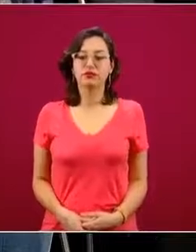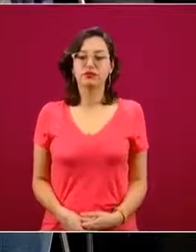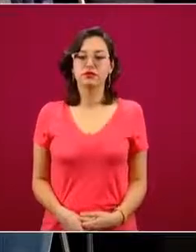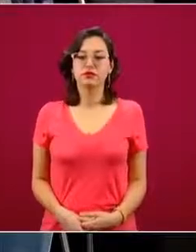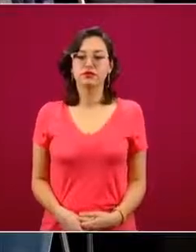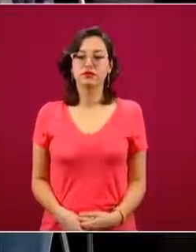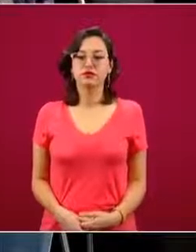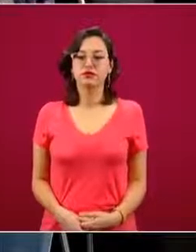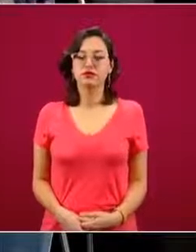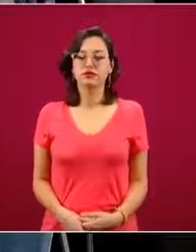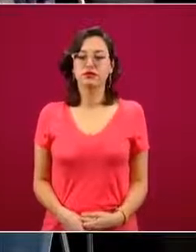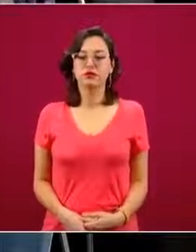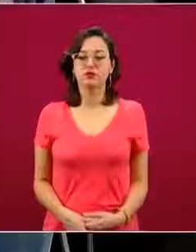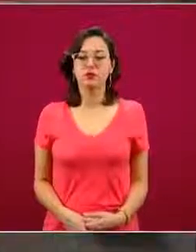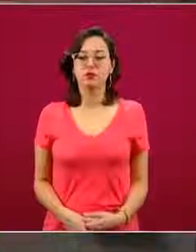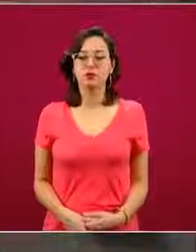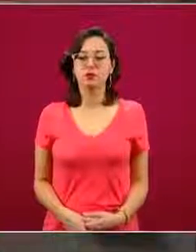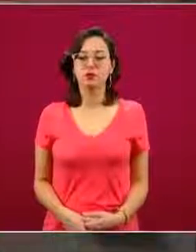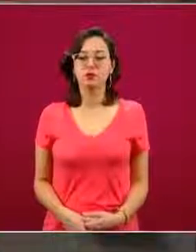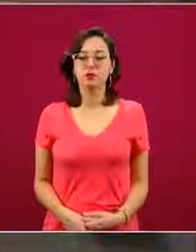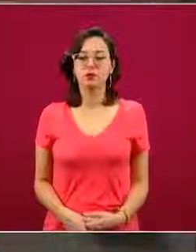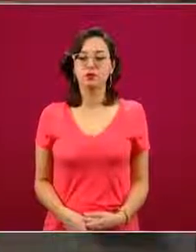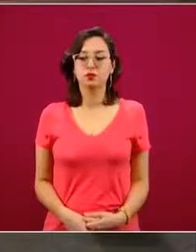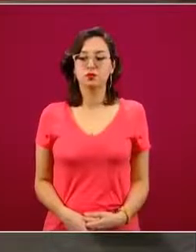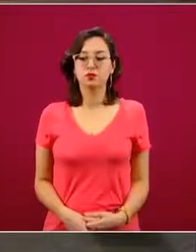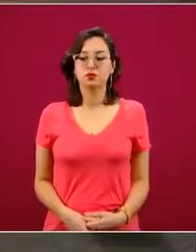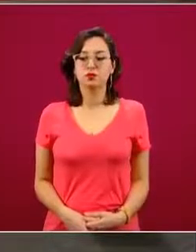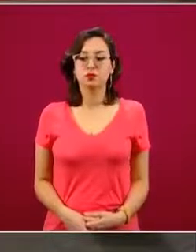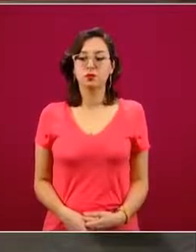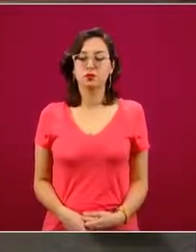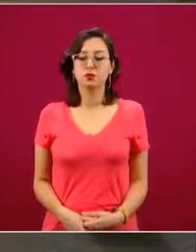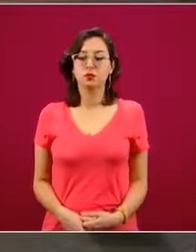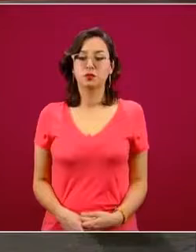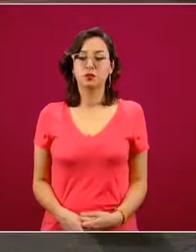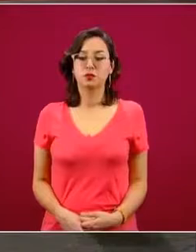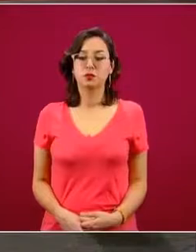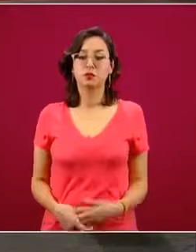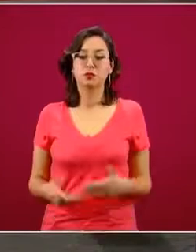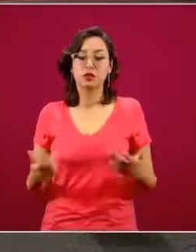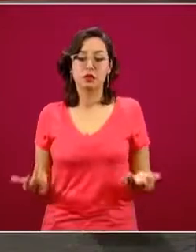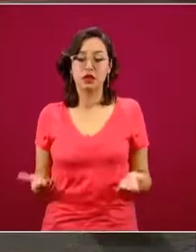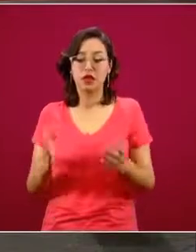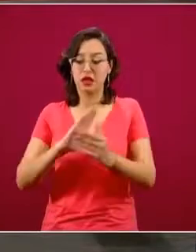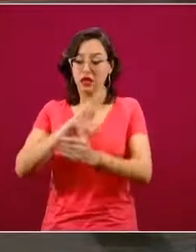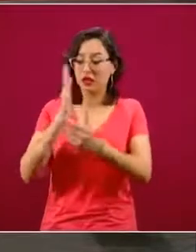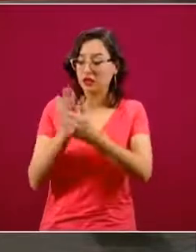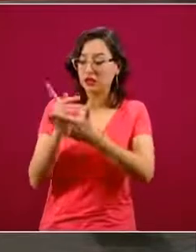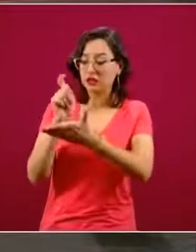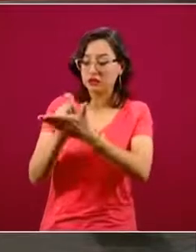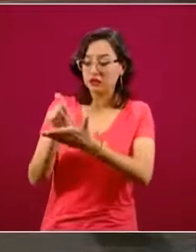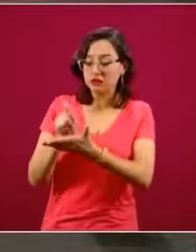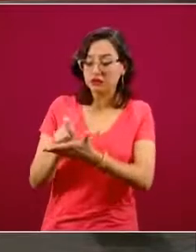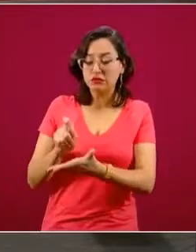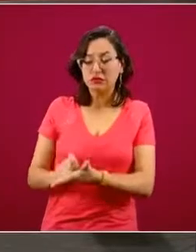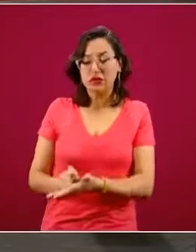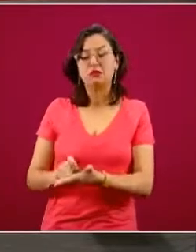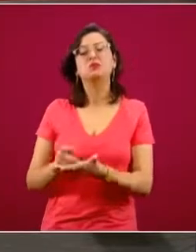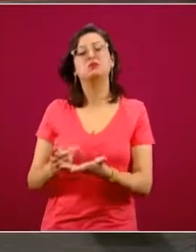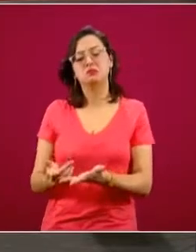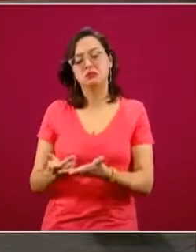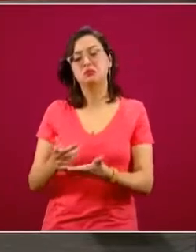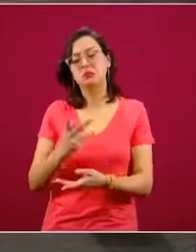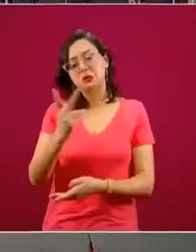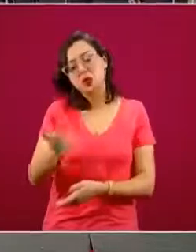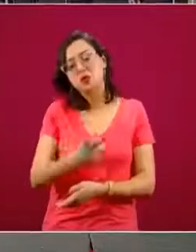¿O su historial médico? Sí, en el historial, digamos, en las variables todavía se continúa con la variable de antecedentes, en donde se exploran,